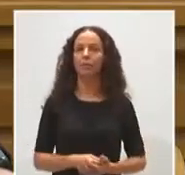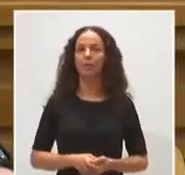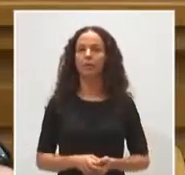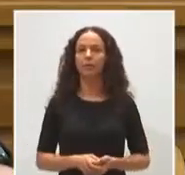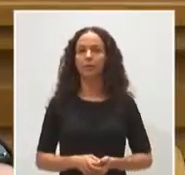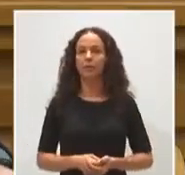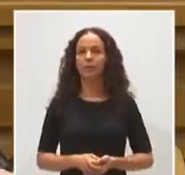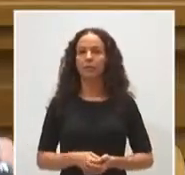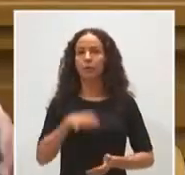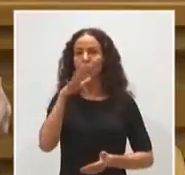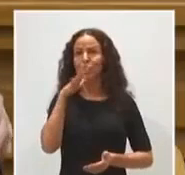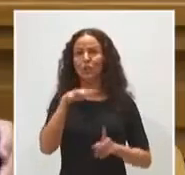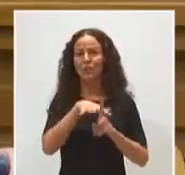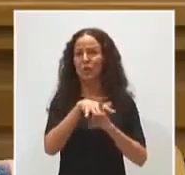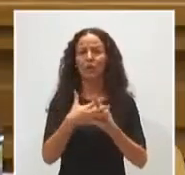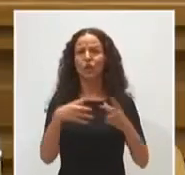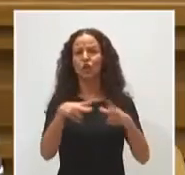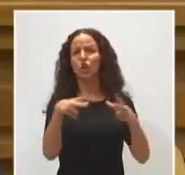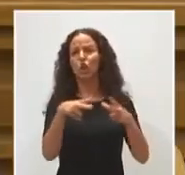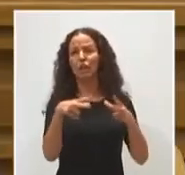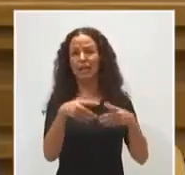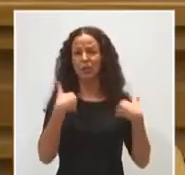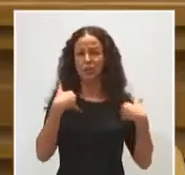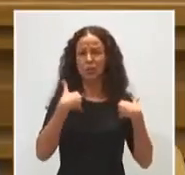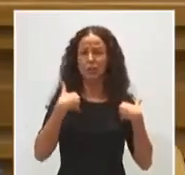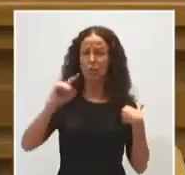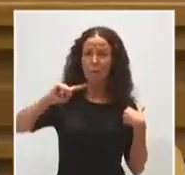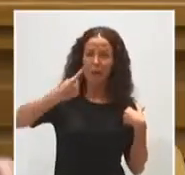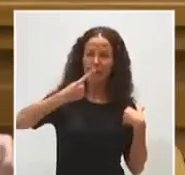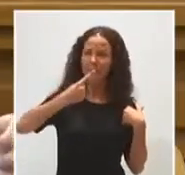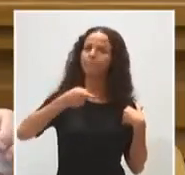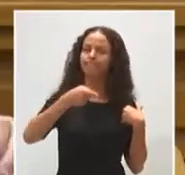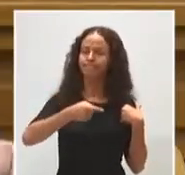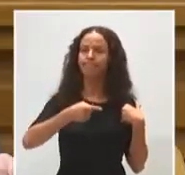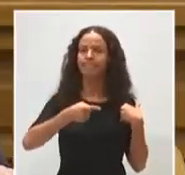las circunstancias sociales de mayor sufrimiento intentar